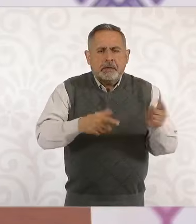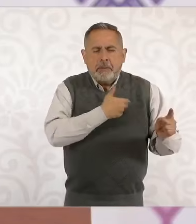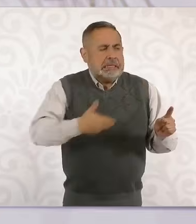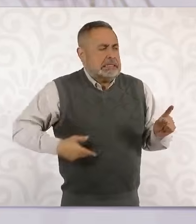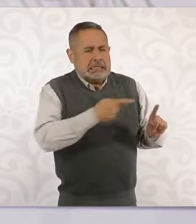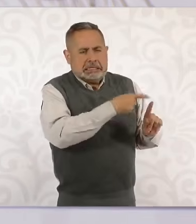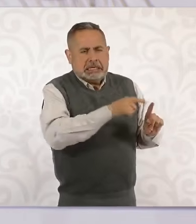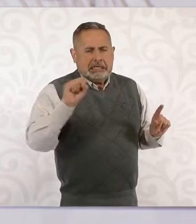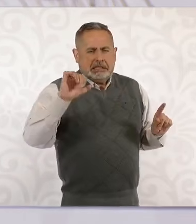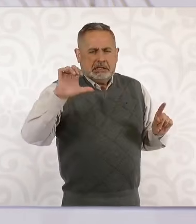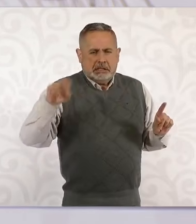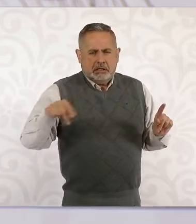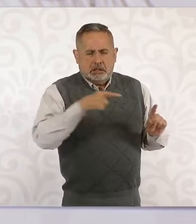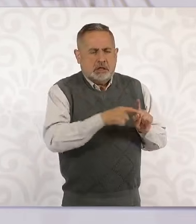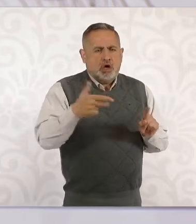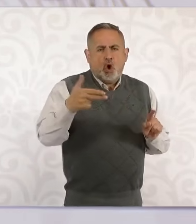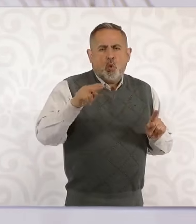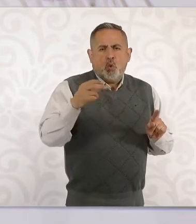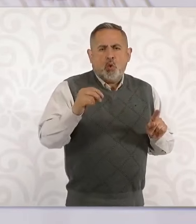presidente de la Corte, de Hugo Aguilar,